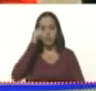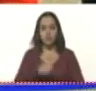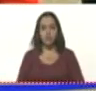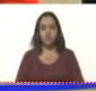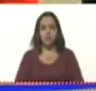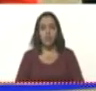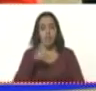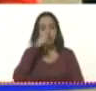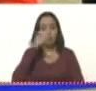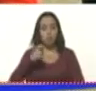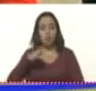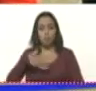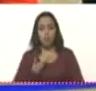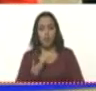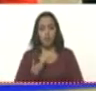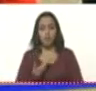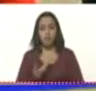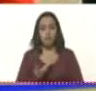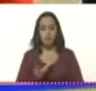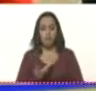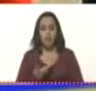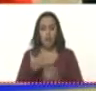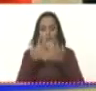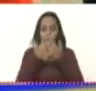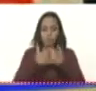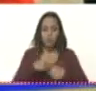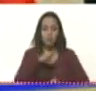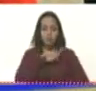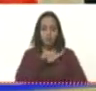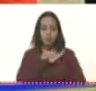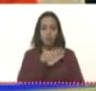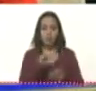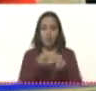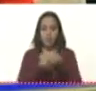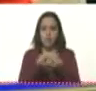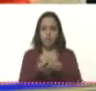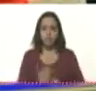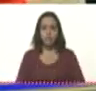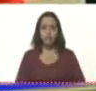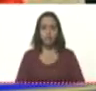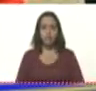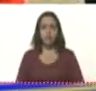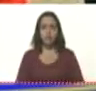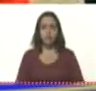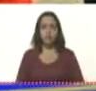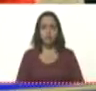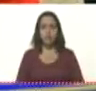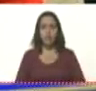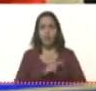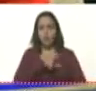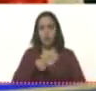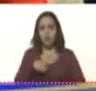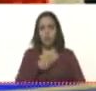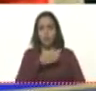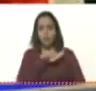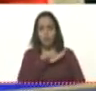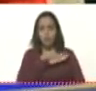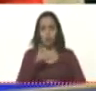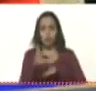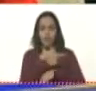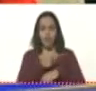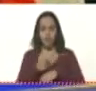Poder Popular sí puede administrar sus propios recursos, siendo nosotros nuestra propia